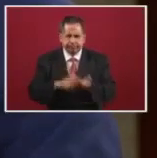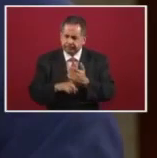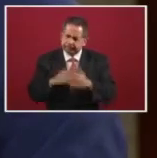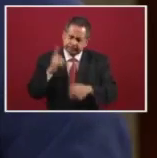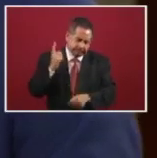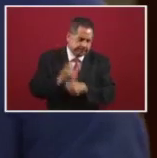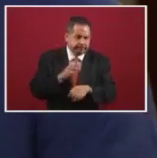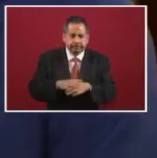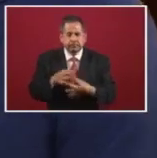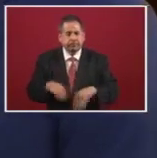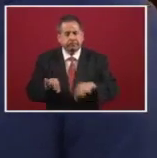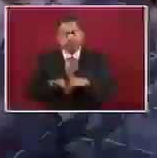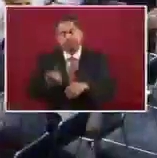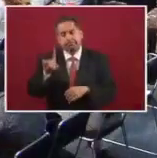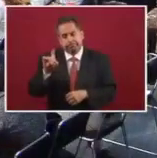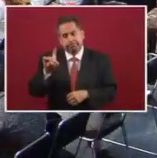primero,